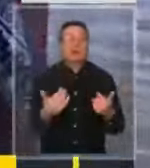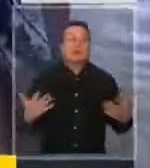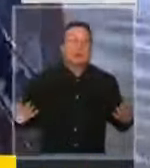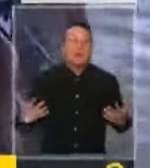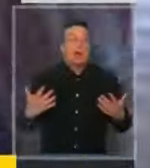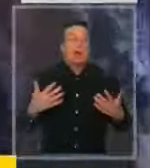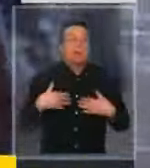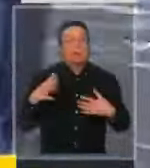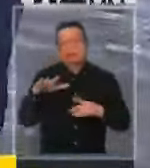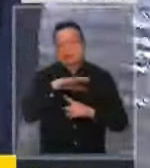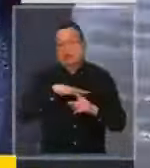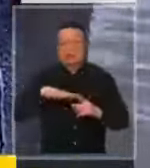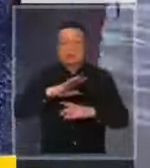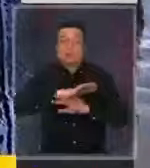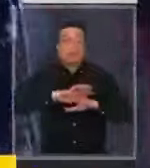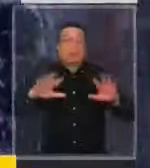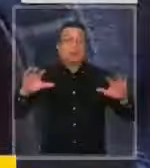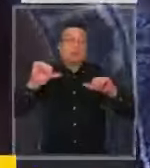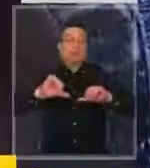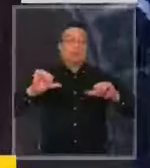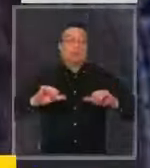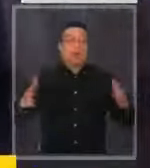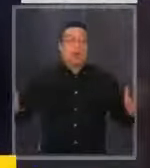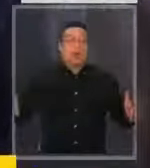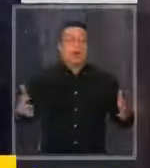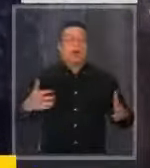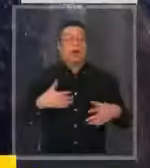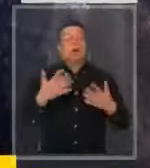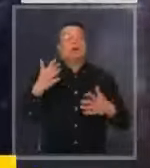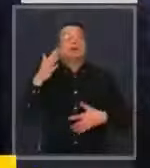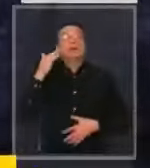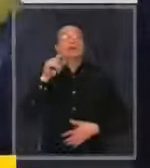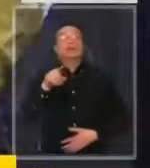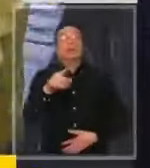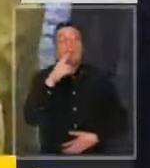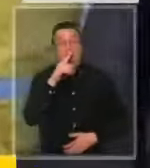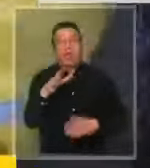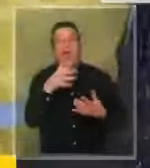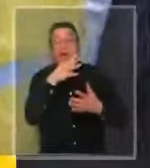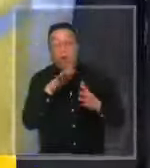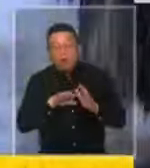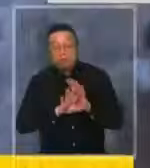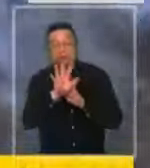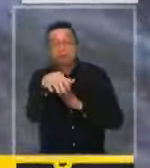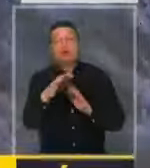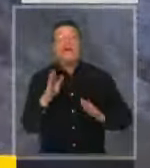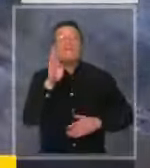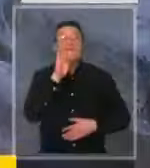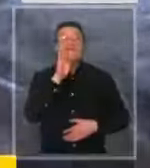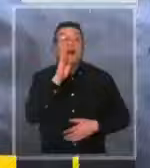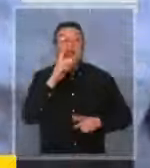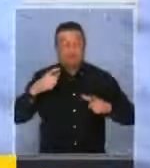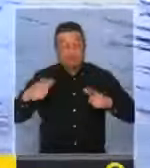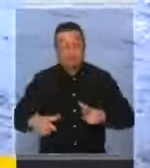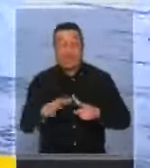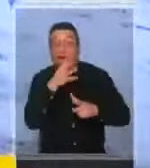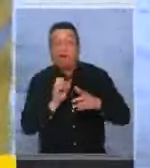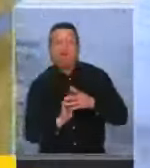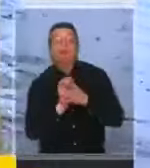terrible esta situación, como ves. Terrible. Imagínese, se le está saliendo el agua por el baño. A ver, vamos a tratar de ingresar por acá, a